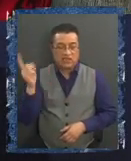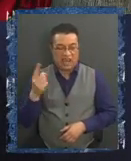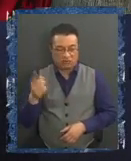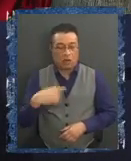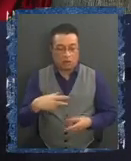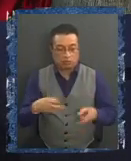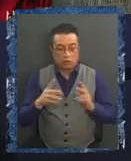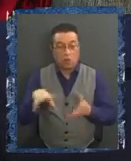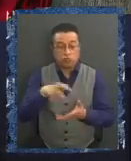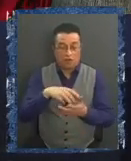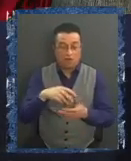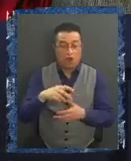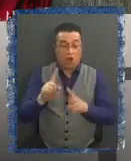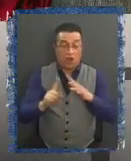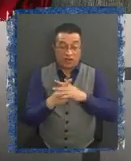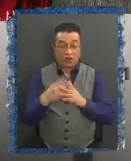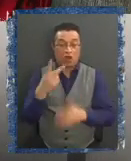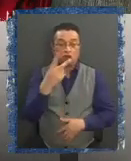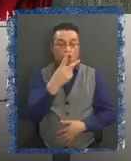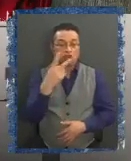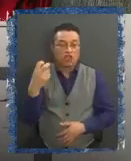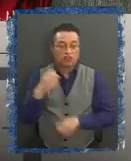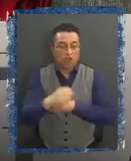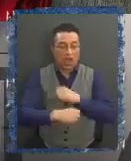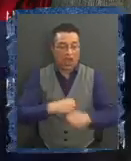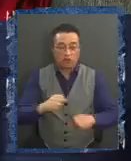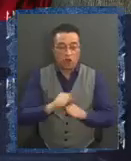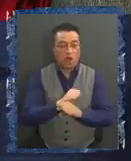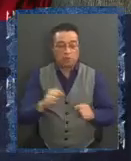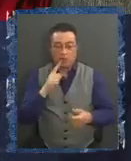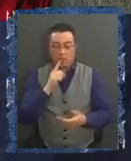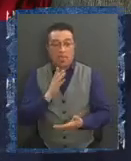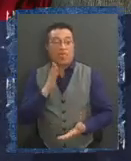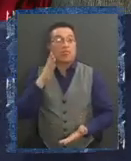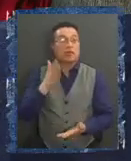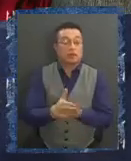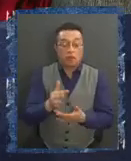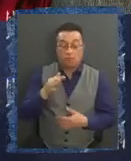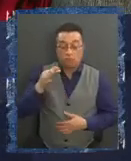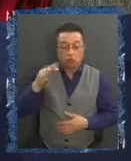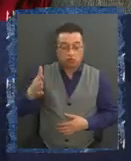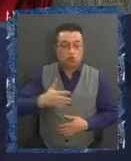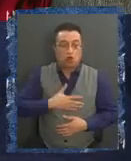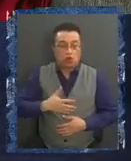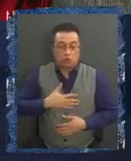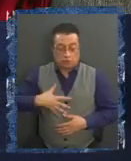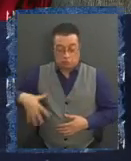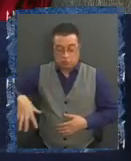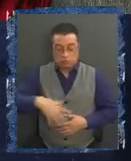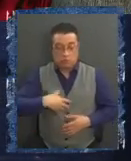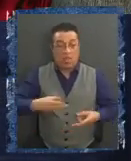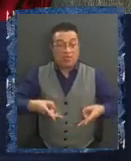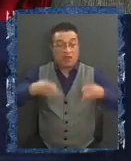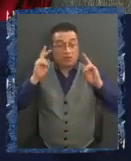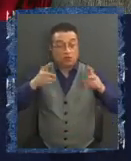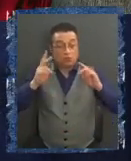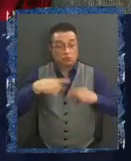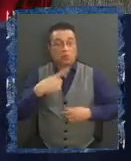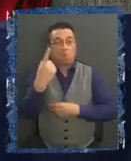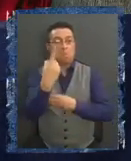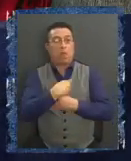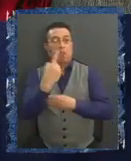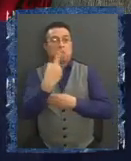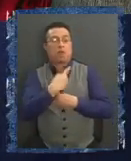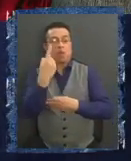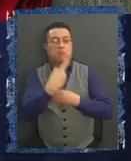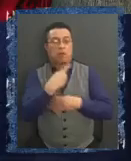originarios en 200 años no hemos podido decidir el futuro de nuestra gente. Nuestros derechos han sido tutelados. Y